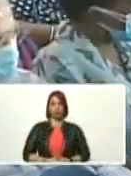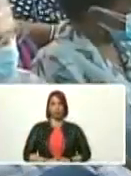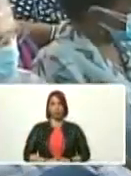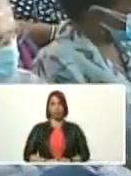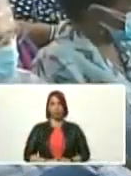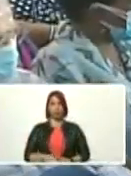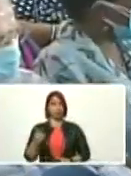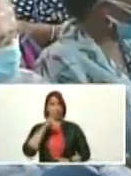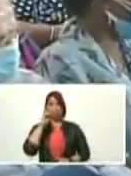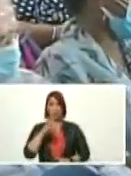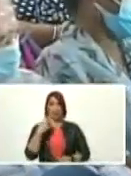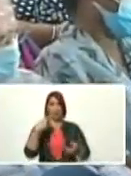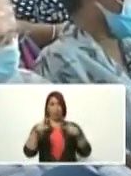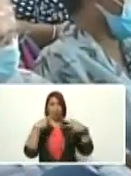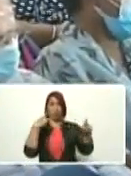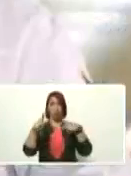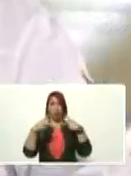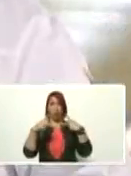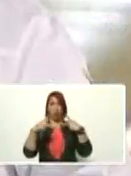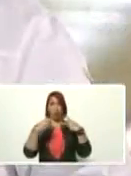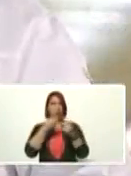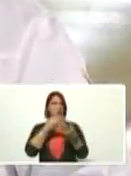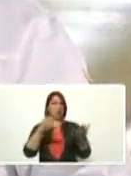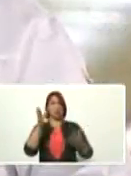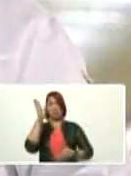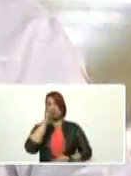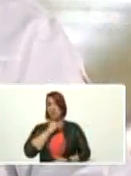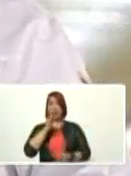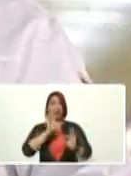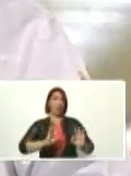No ven TikTok. Ustedes no están en nada.